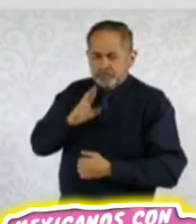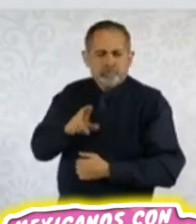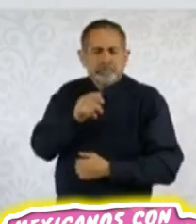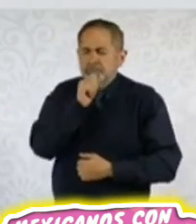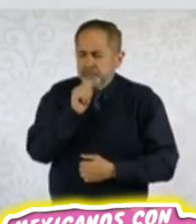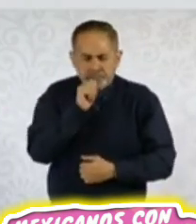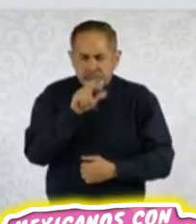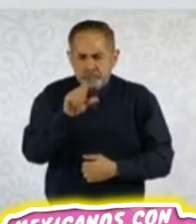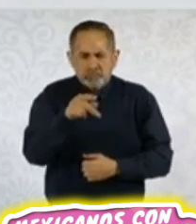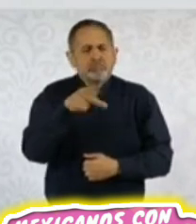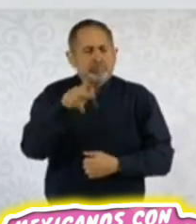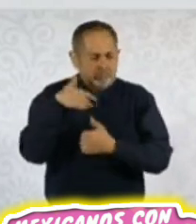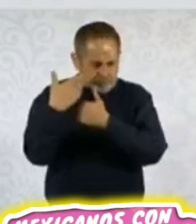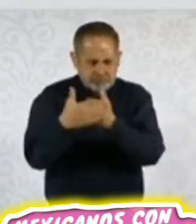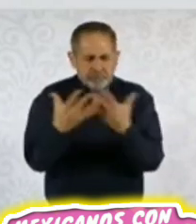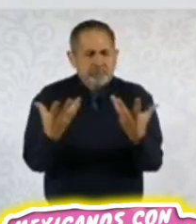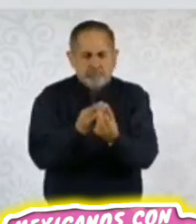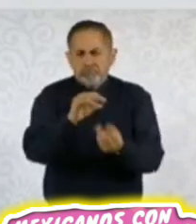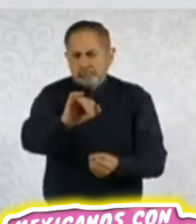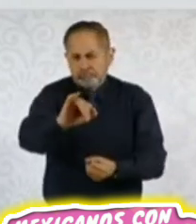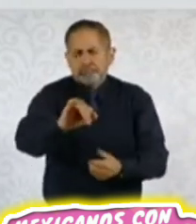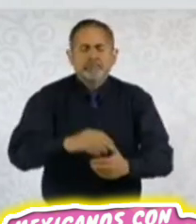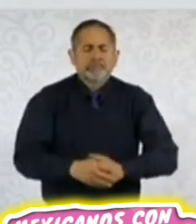nos vamos a reunir con ellos.